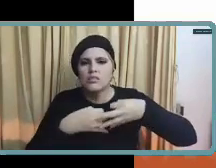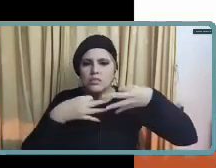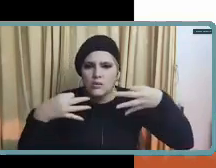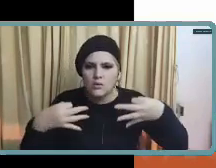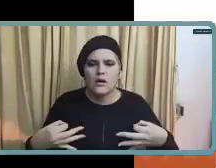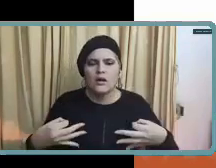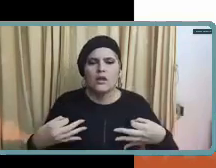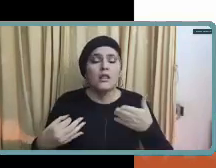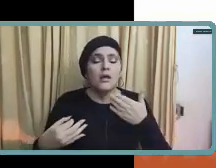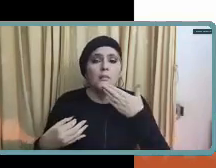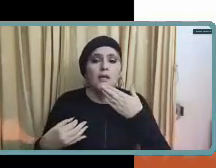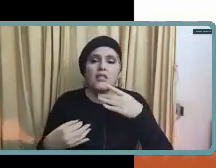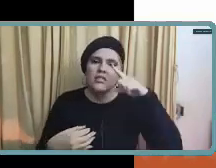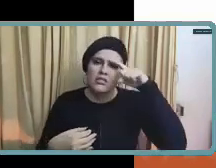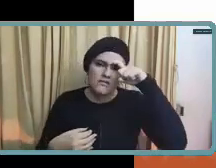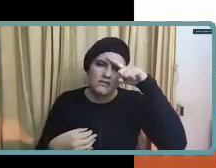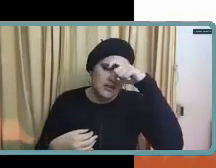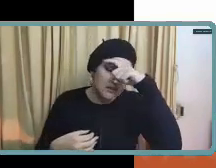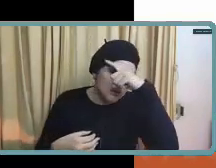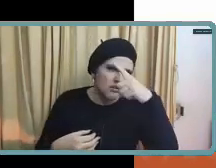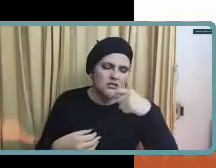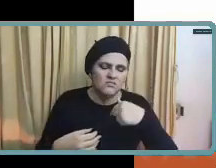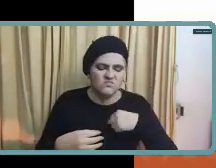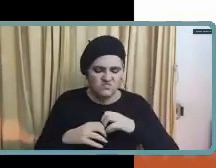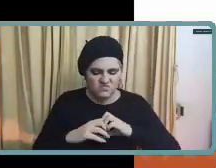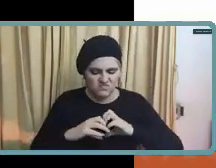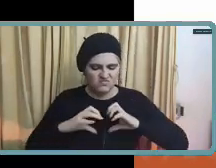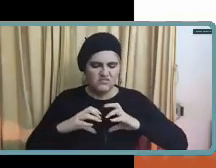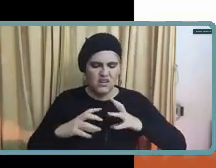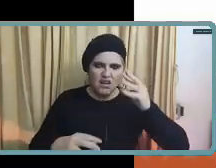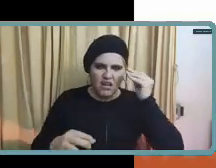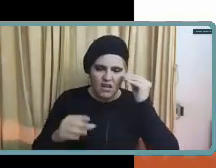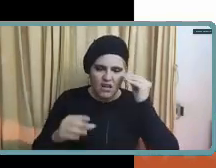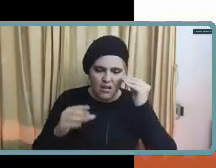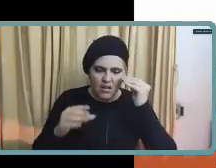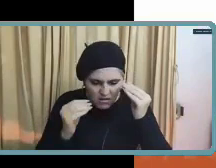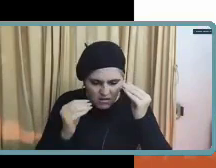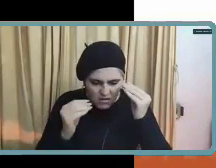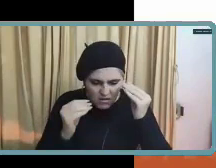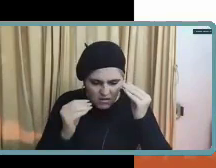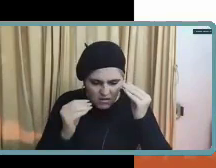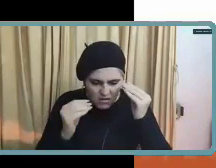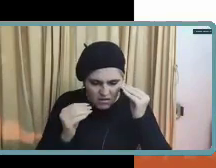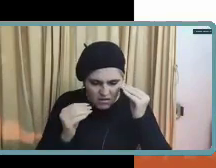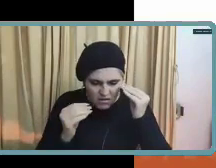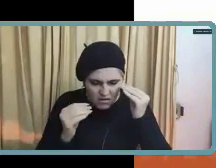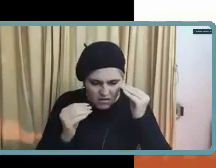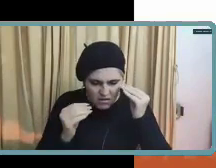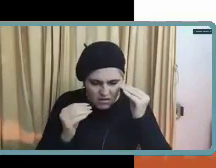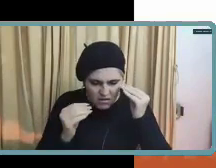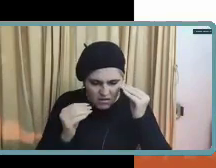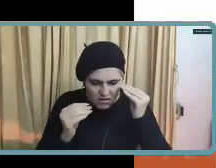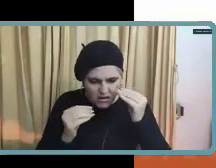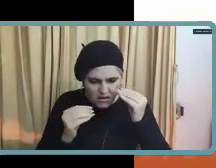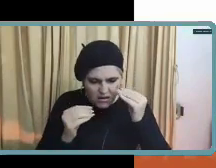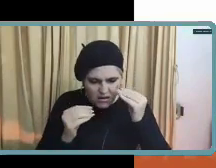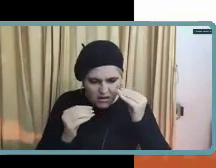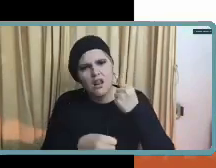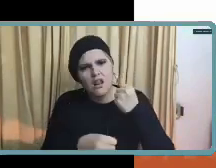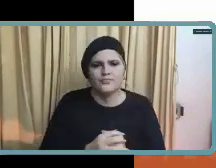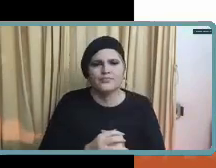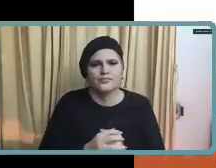dificultades entonces ya sea de autoestima, de aprendizaje, laborales, sociales. De tal manera que